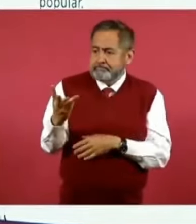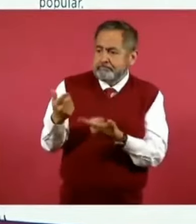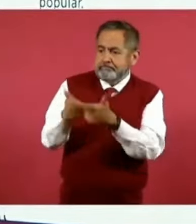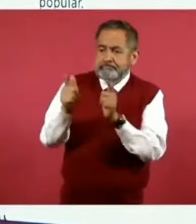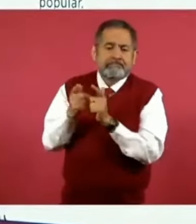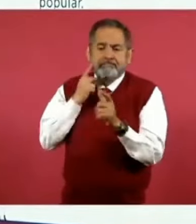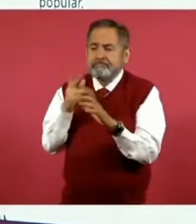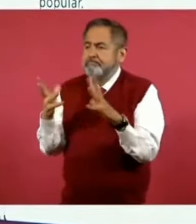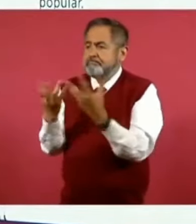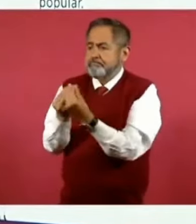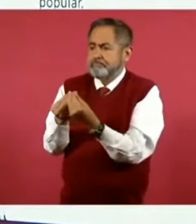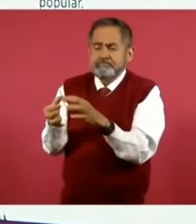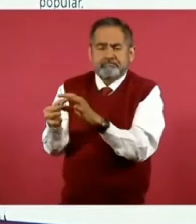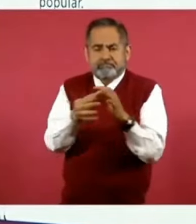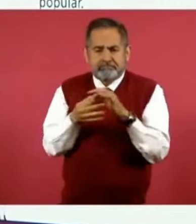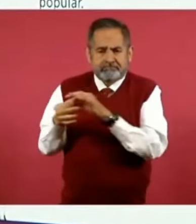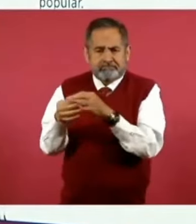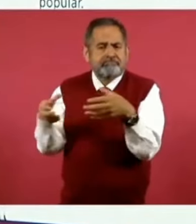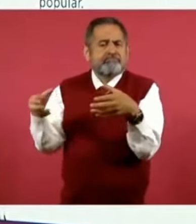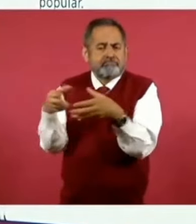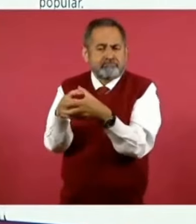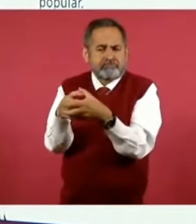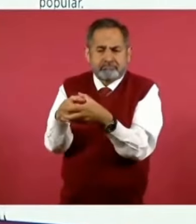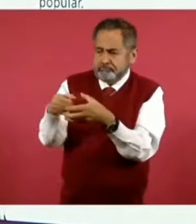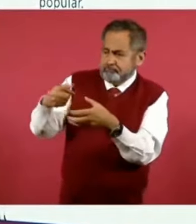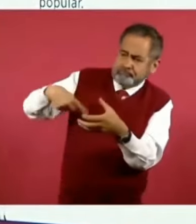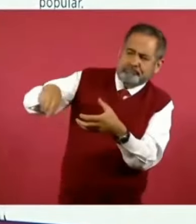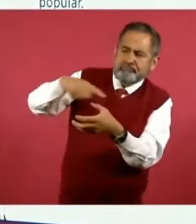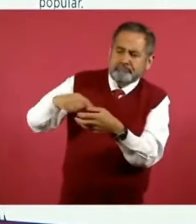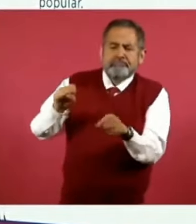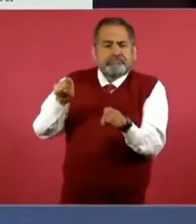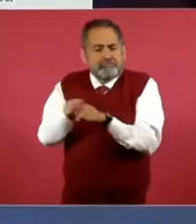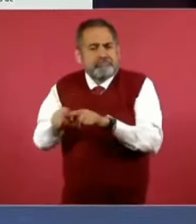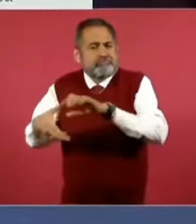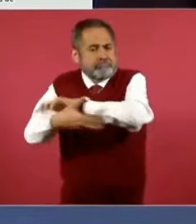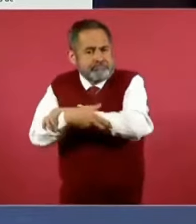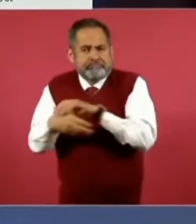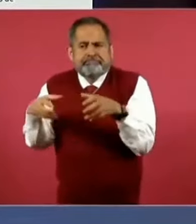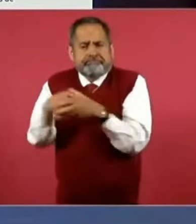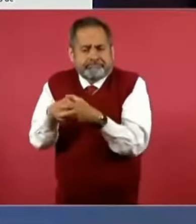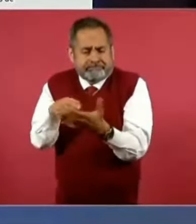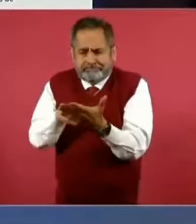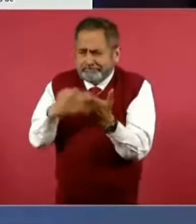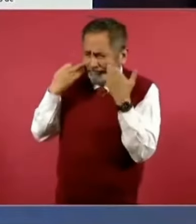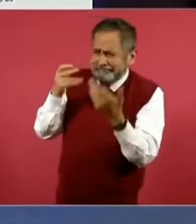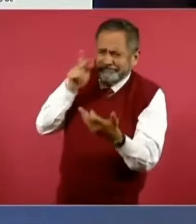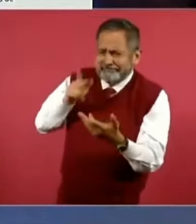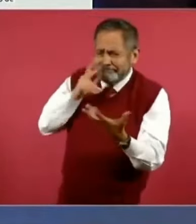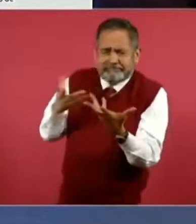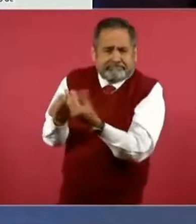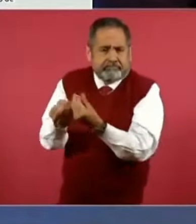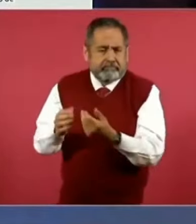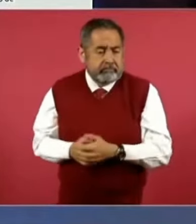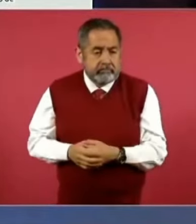políticos que refieren su voluntad de gobernar en conjunto